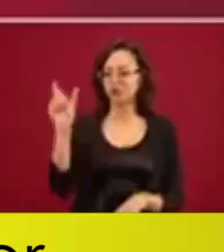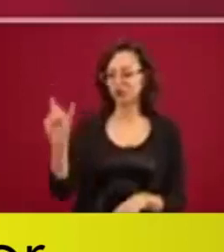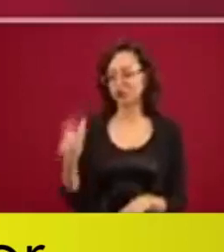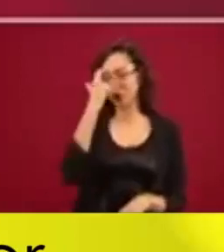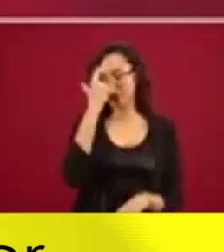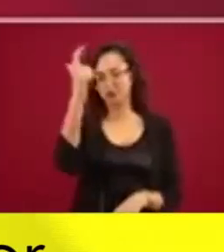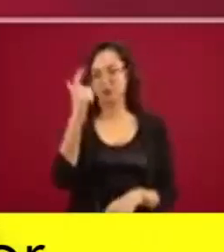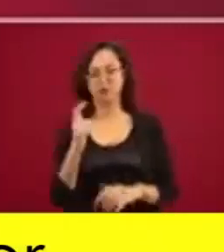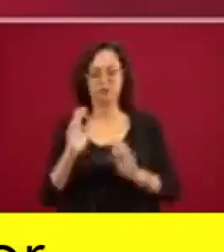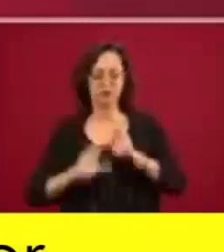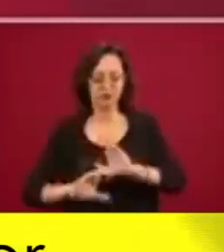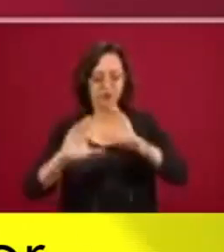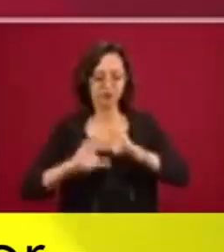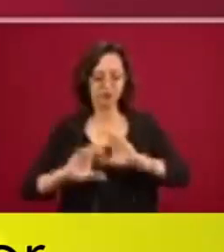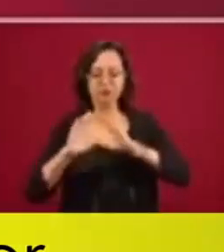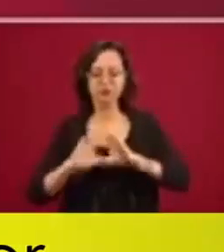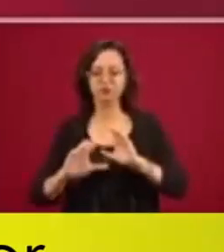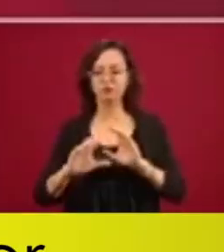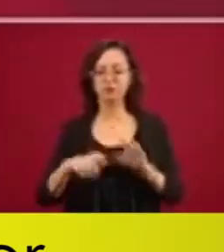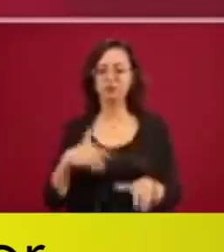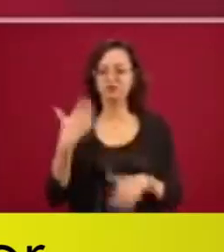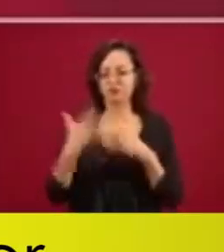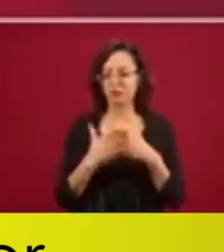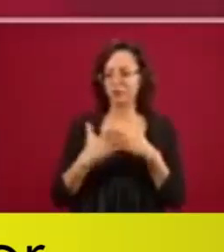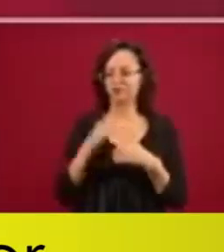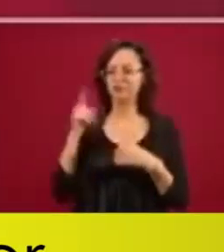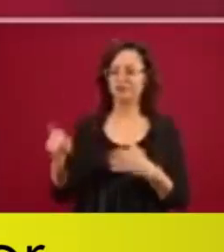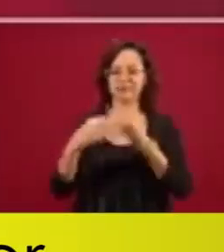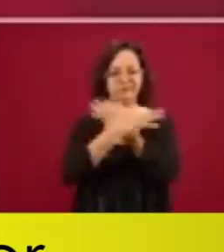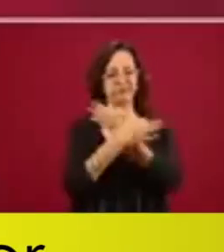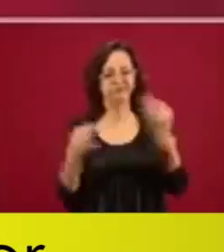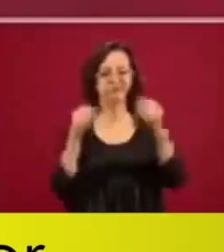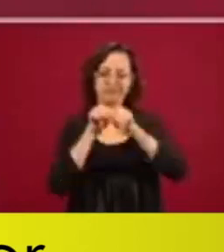y no tarda y la da a conocer,